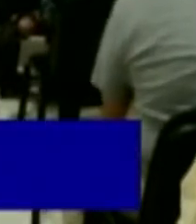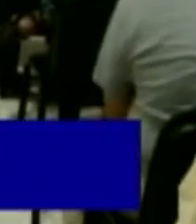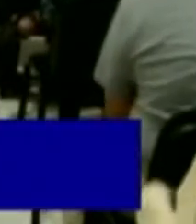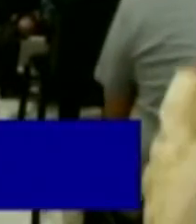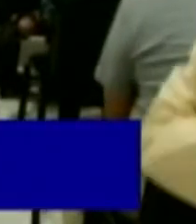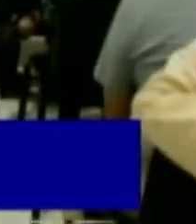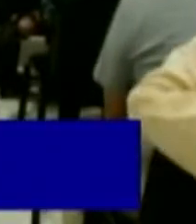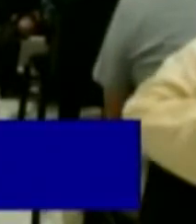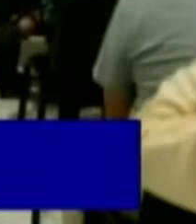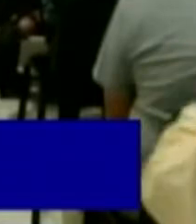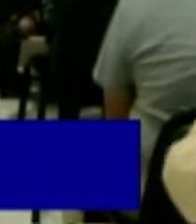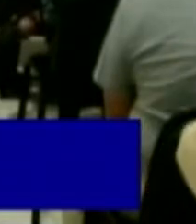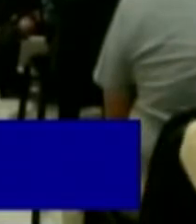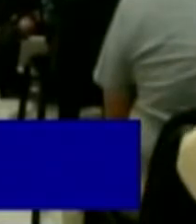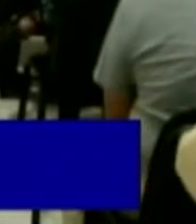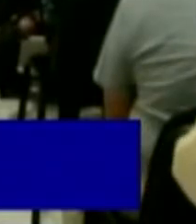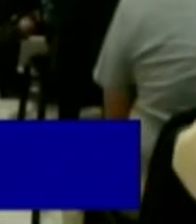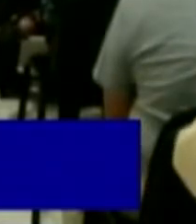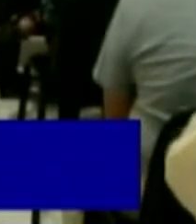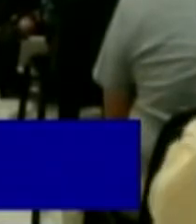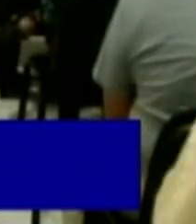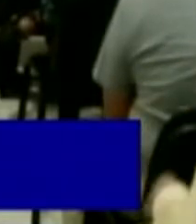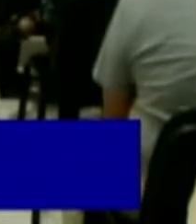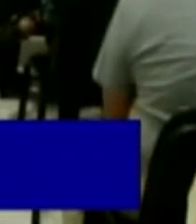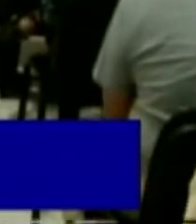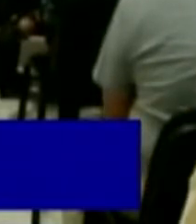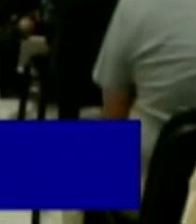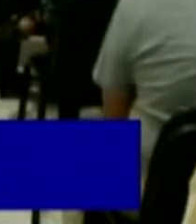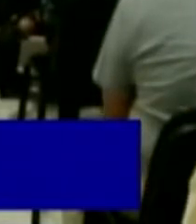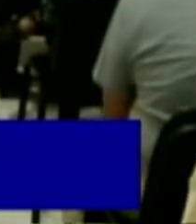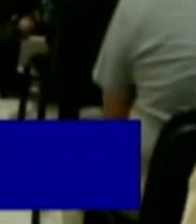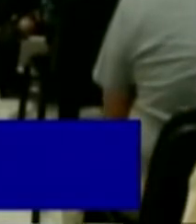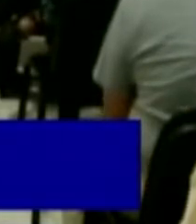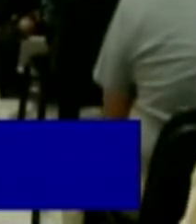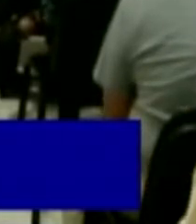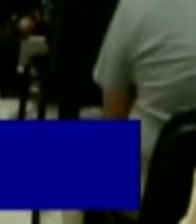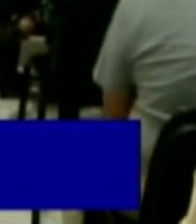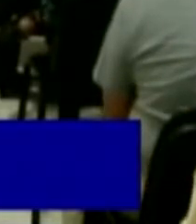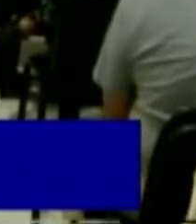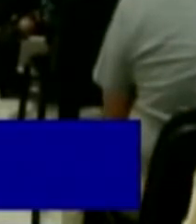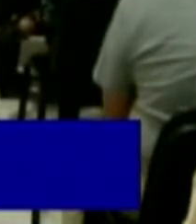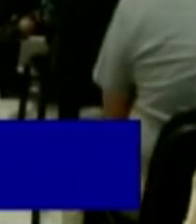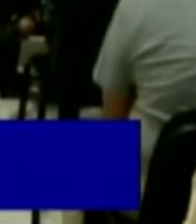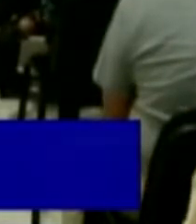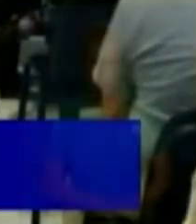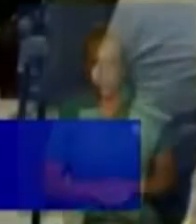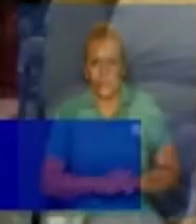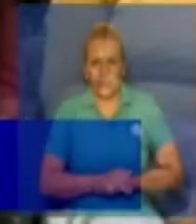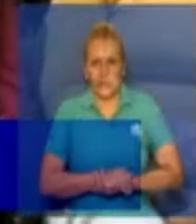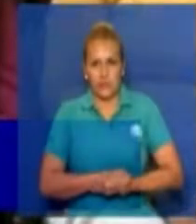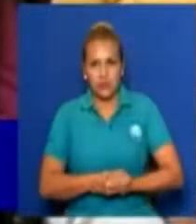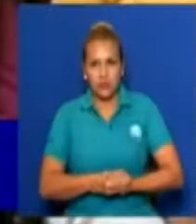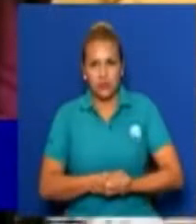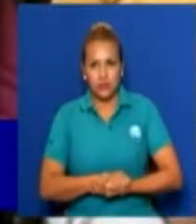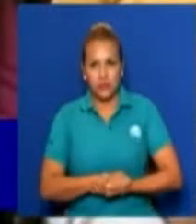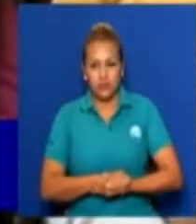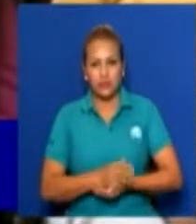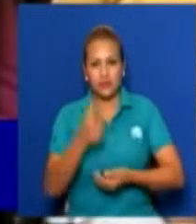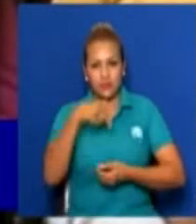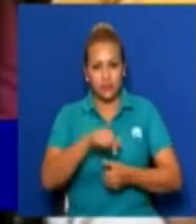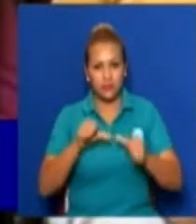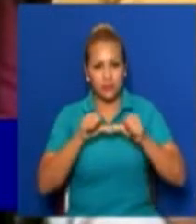lo socave. Eleanor Roosevelt, escritora y activista feminista. A continuación, daremos lugar a un